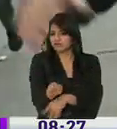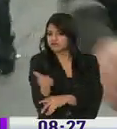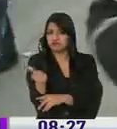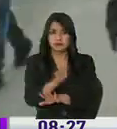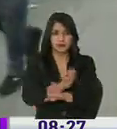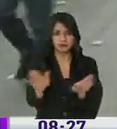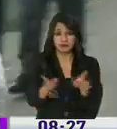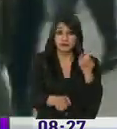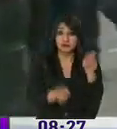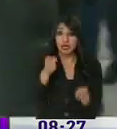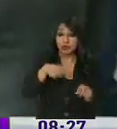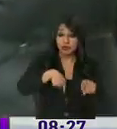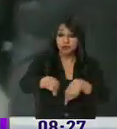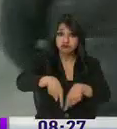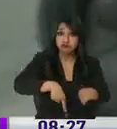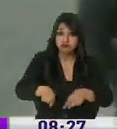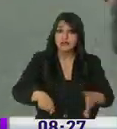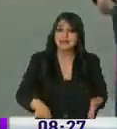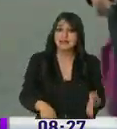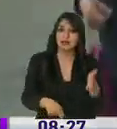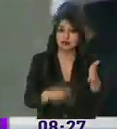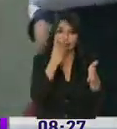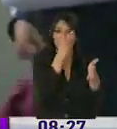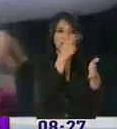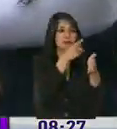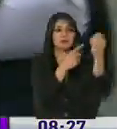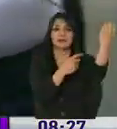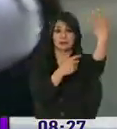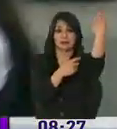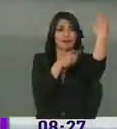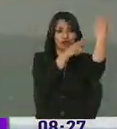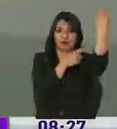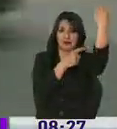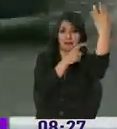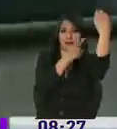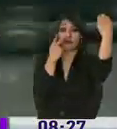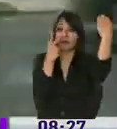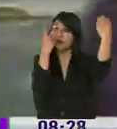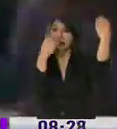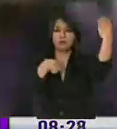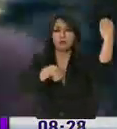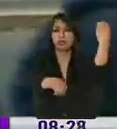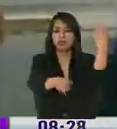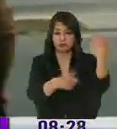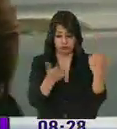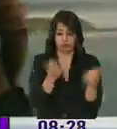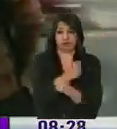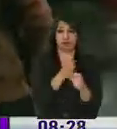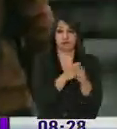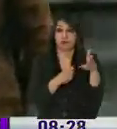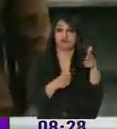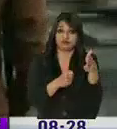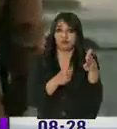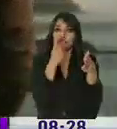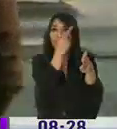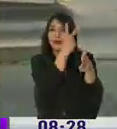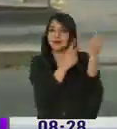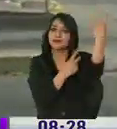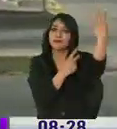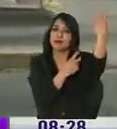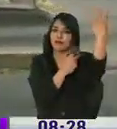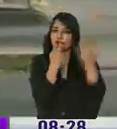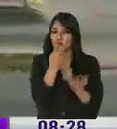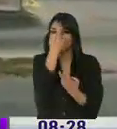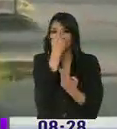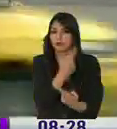Los vehículos que vienen por la parte central no alcanzan a ver o no tienen visibilidad en el, porque se paran los corredores de ahí y no respetan